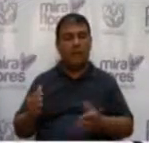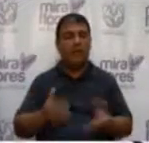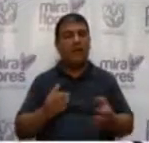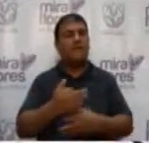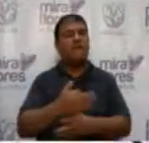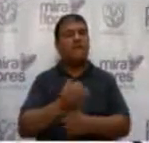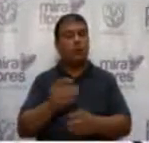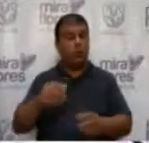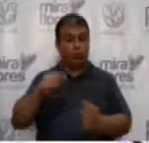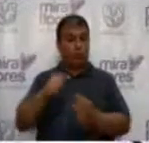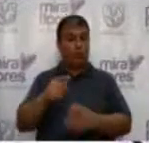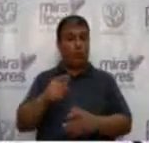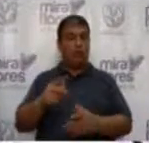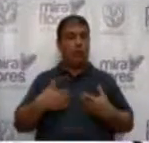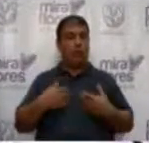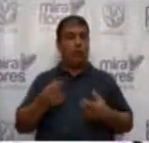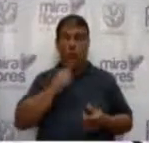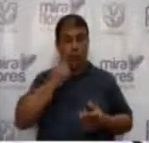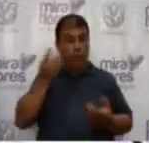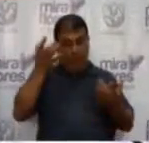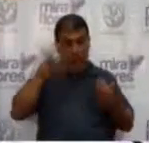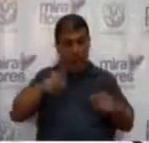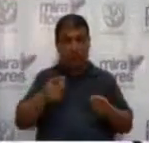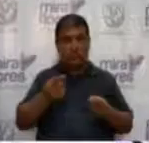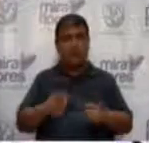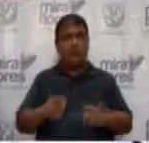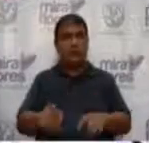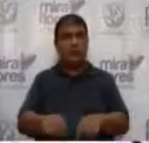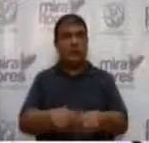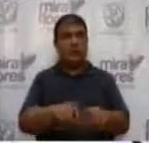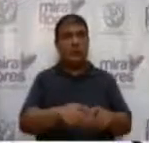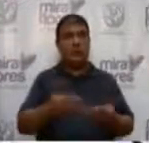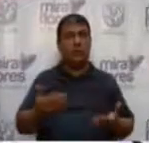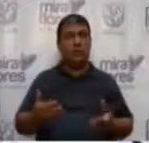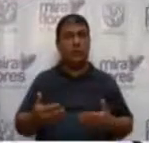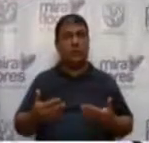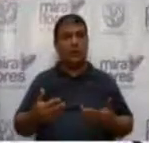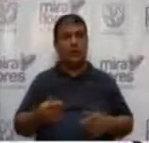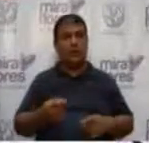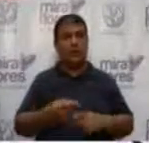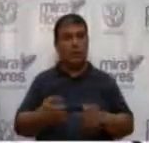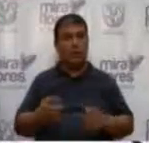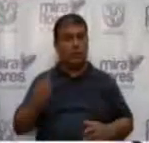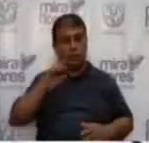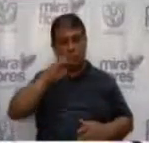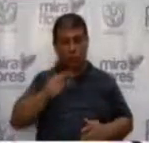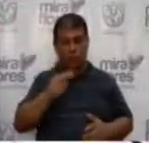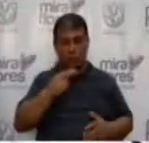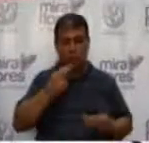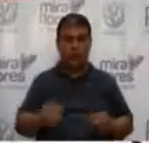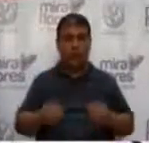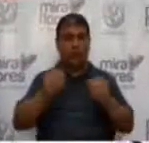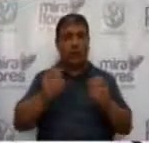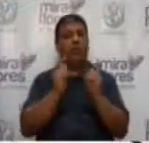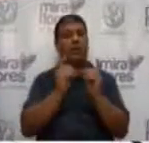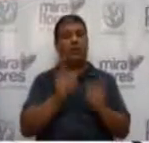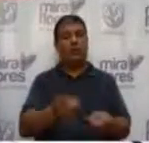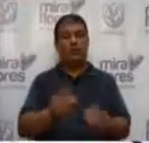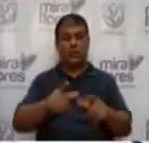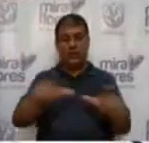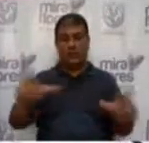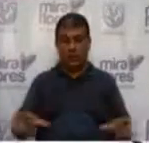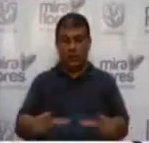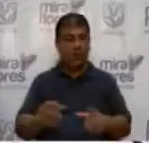si no estoy de acuerdo con, no voy a volver a lo pasado porque ya están los hechos consumados. Nunca estuve de acuerdo con la donación de este terreno,